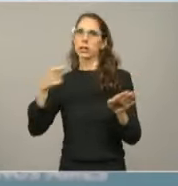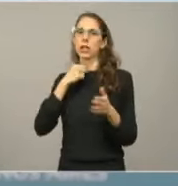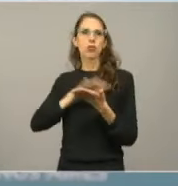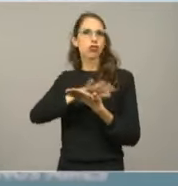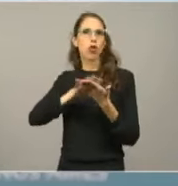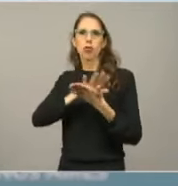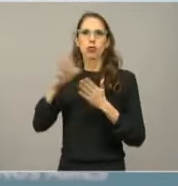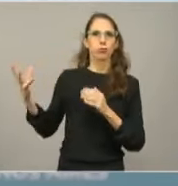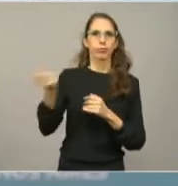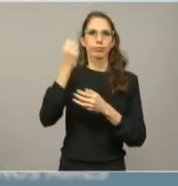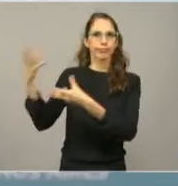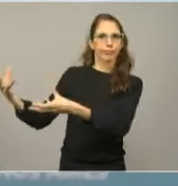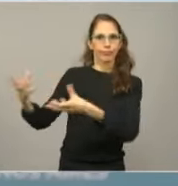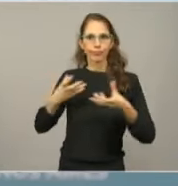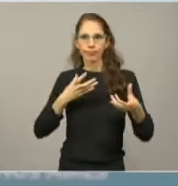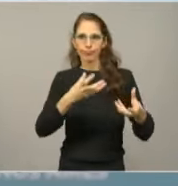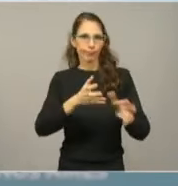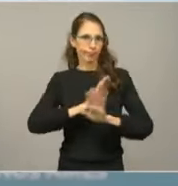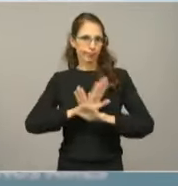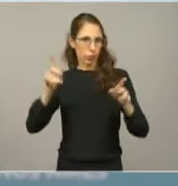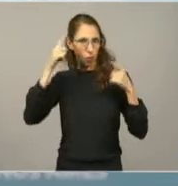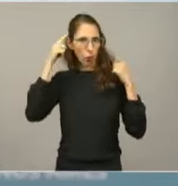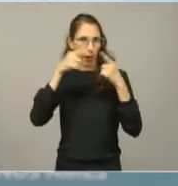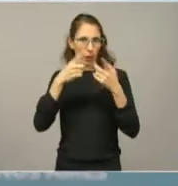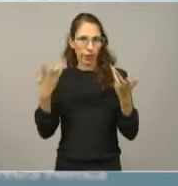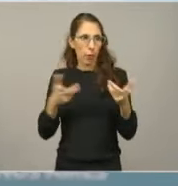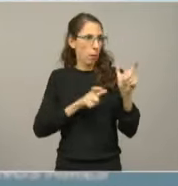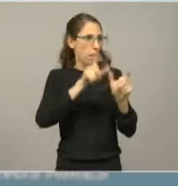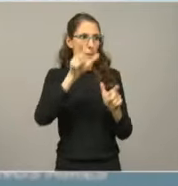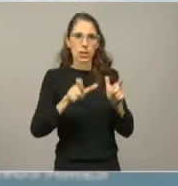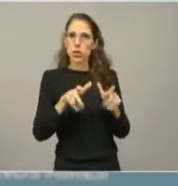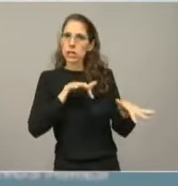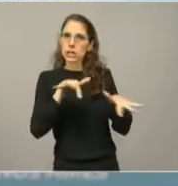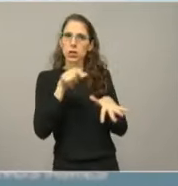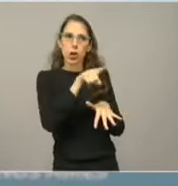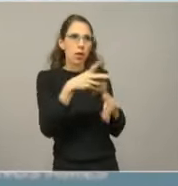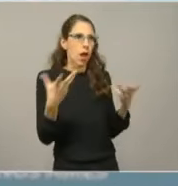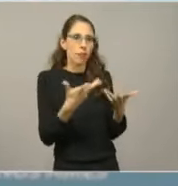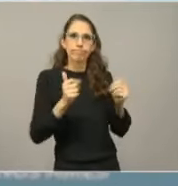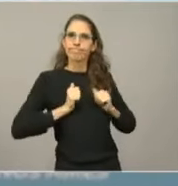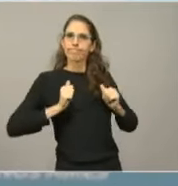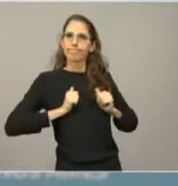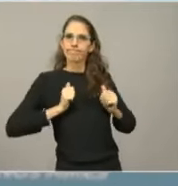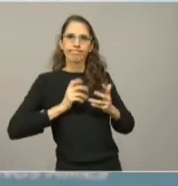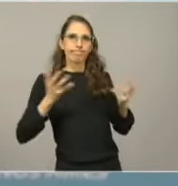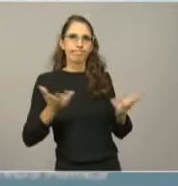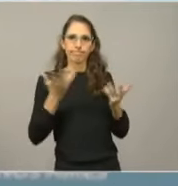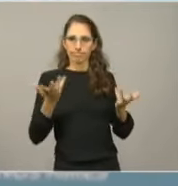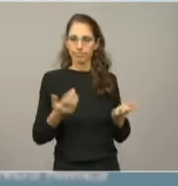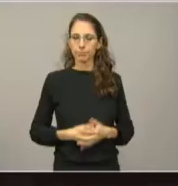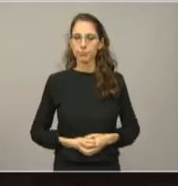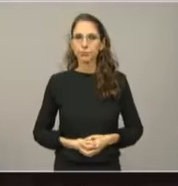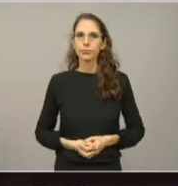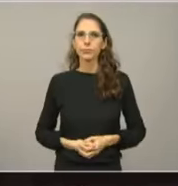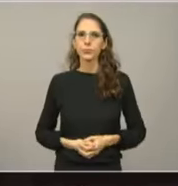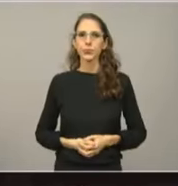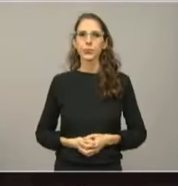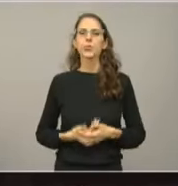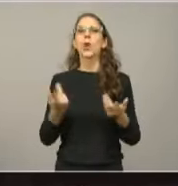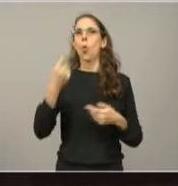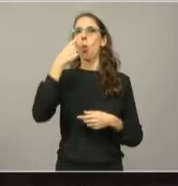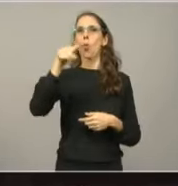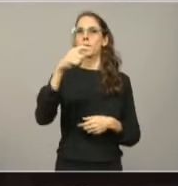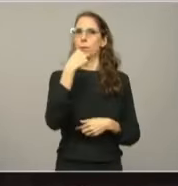me parece no tienen ningún tipo de sentido frente a la realidad que está viviendo el pueblo argentino en general y particularmente la provincia de Buenos Aires